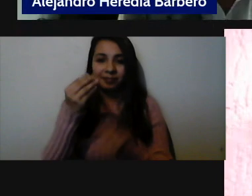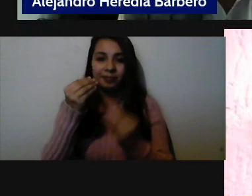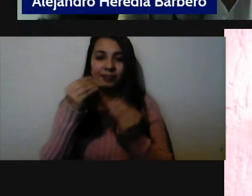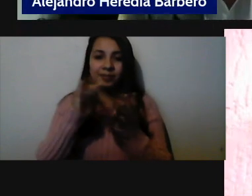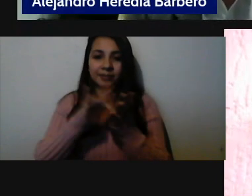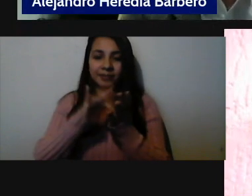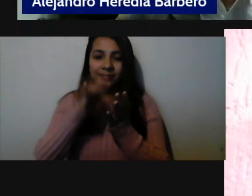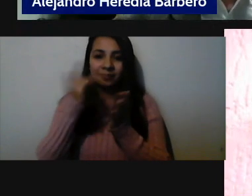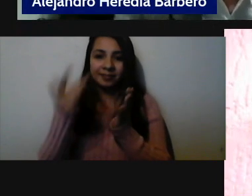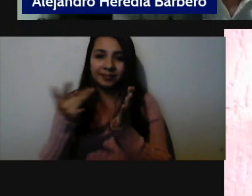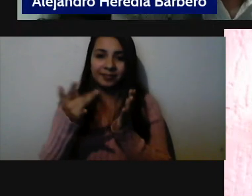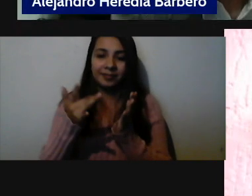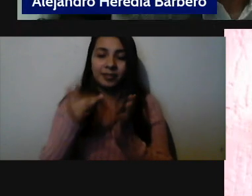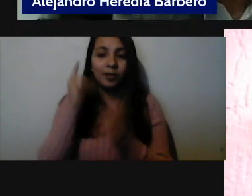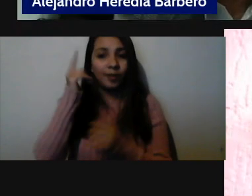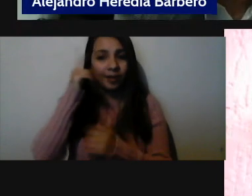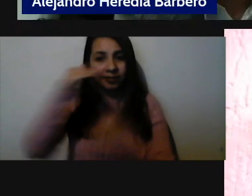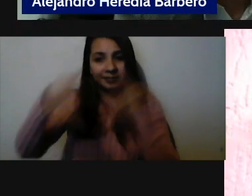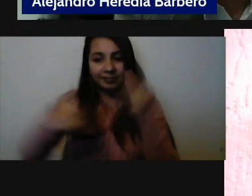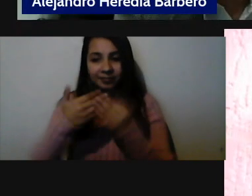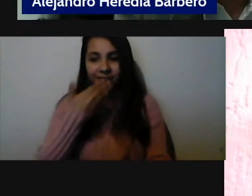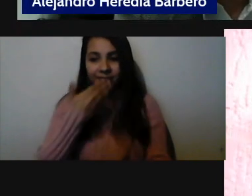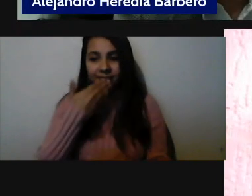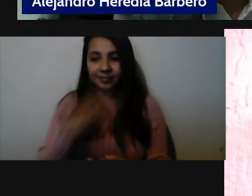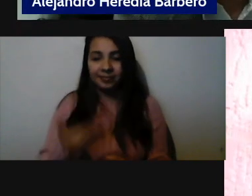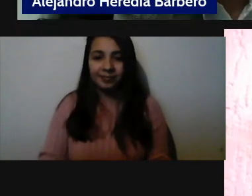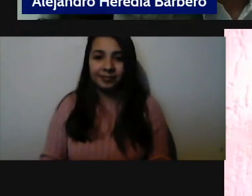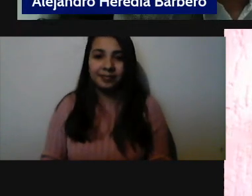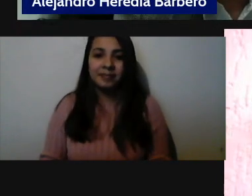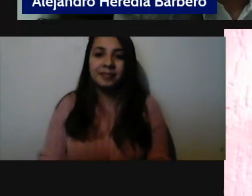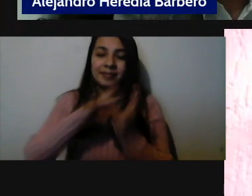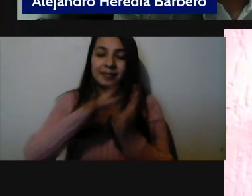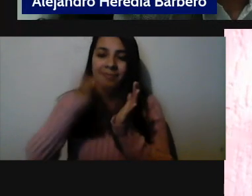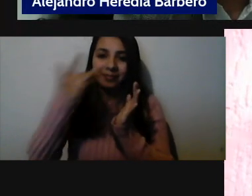hasta muy pronto siempre. Chale, muchas gracias,